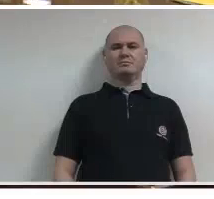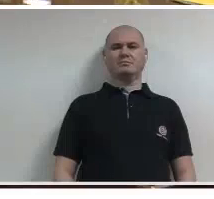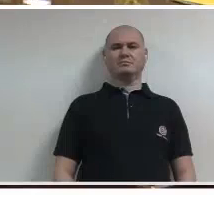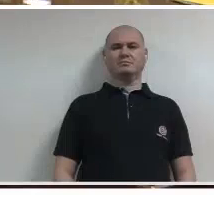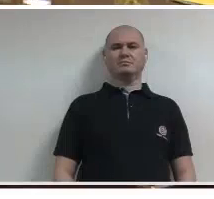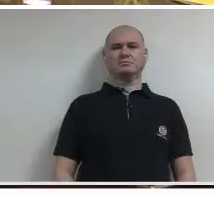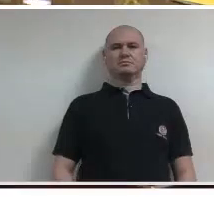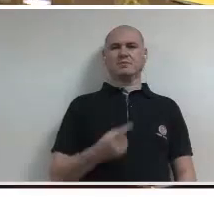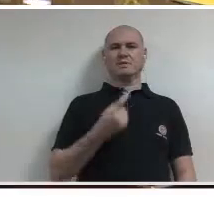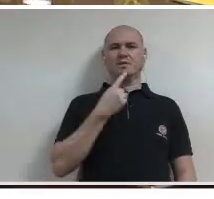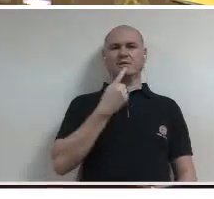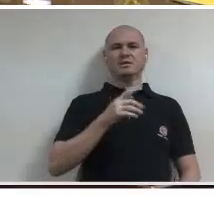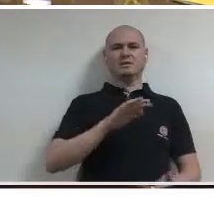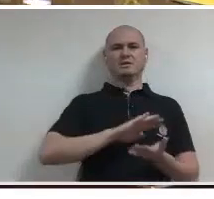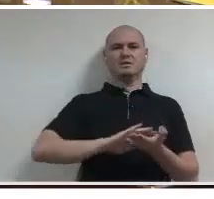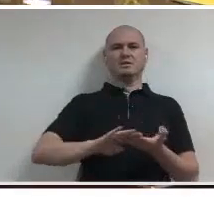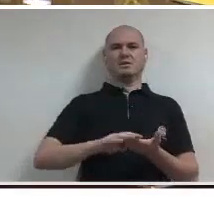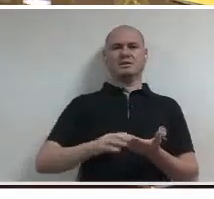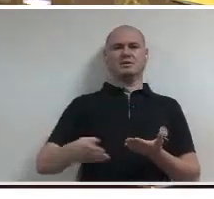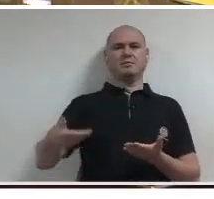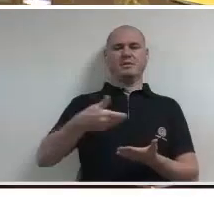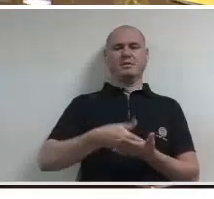escue, ministro Garay, iba, y.